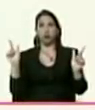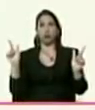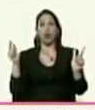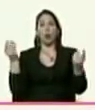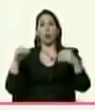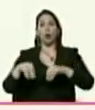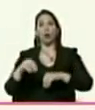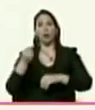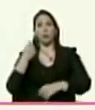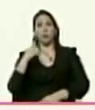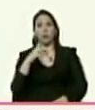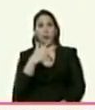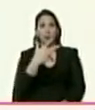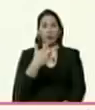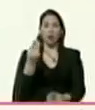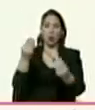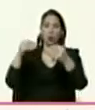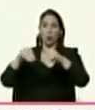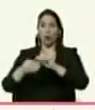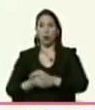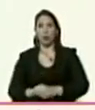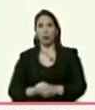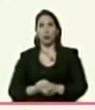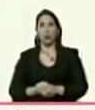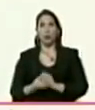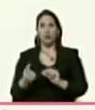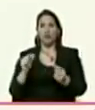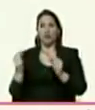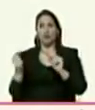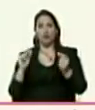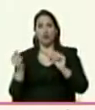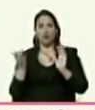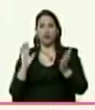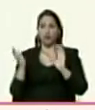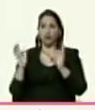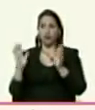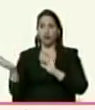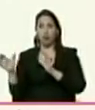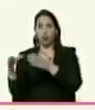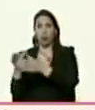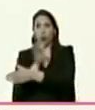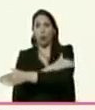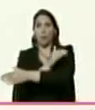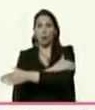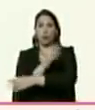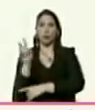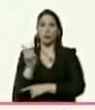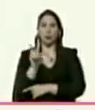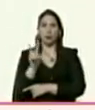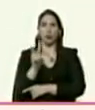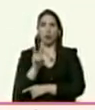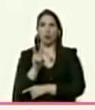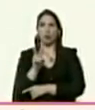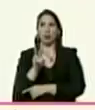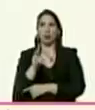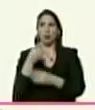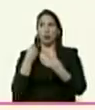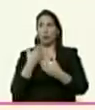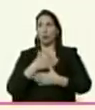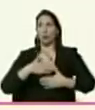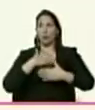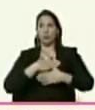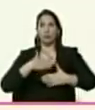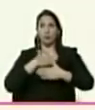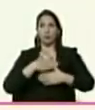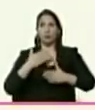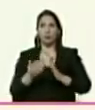3 de este acuerdo, de estos términos de conversación con estos sectores de la oposición venezolana. Como satisfactorio